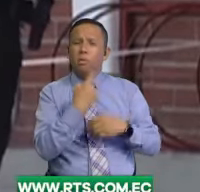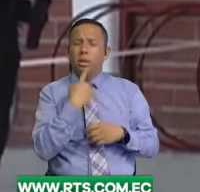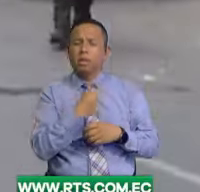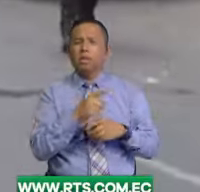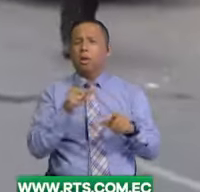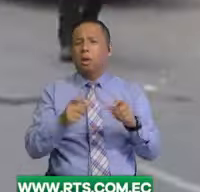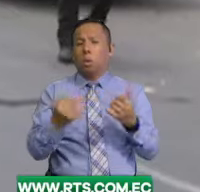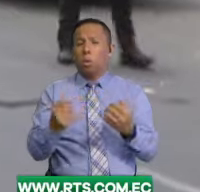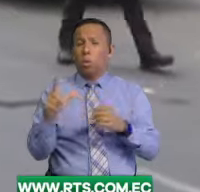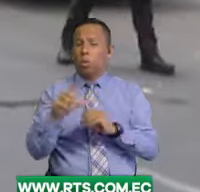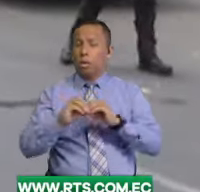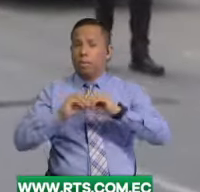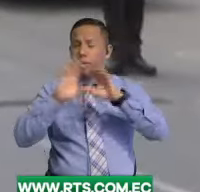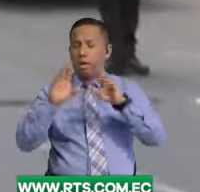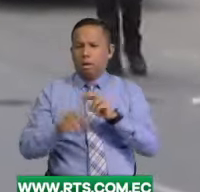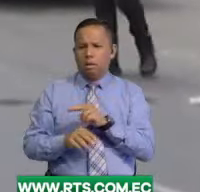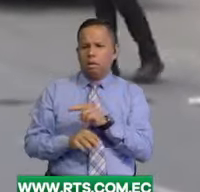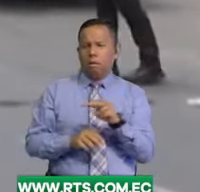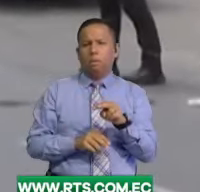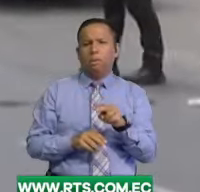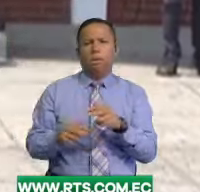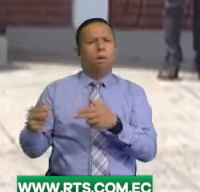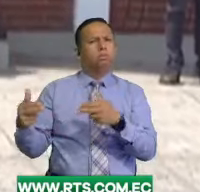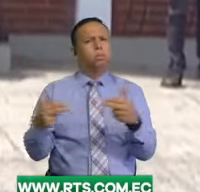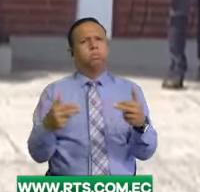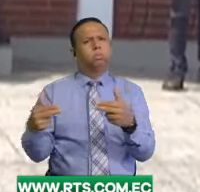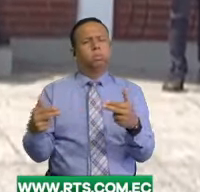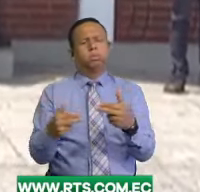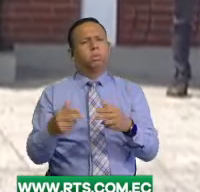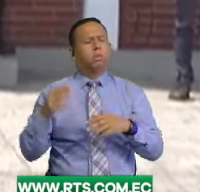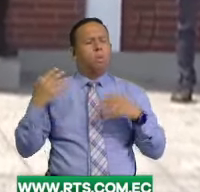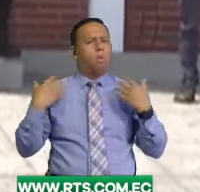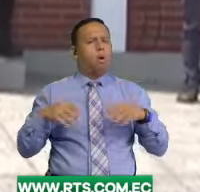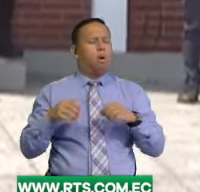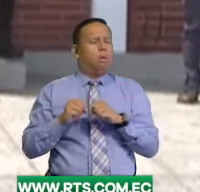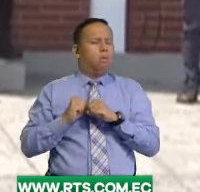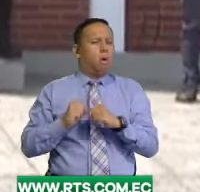mañana de este lunes fue la balacera del año, informó Charlie Pisa.